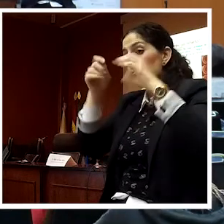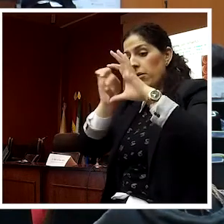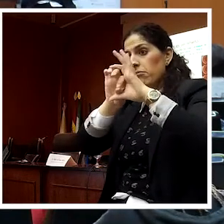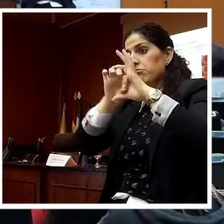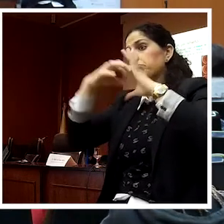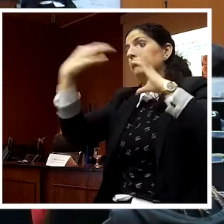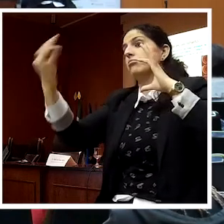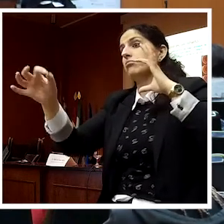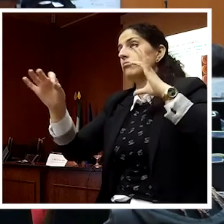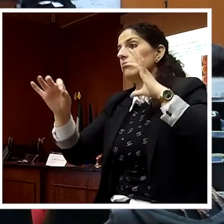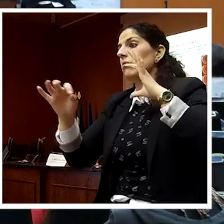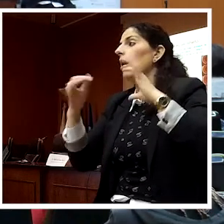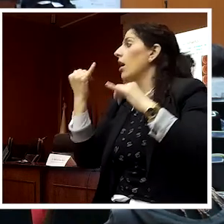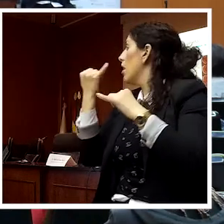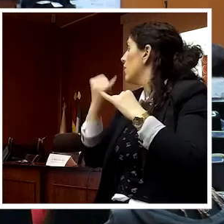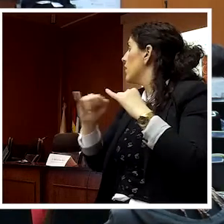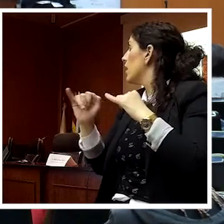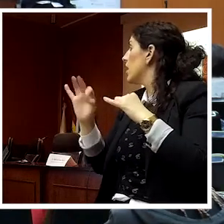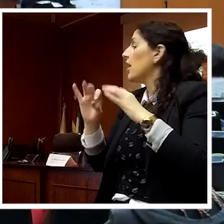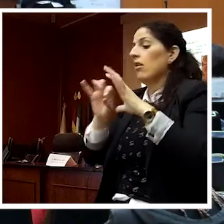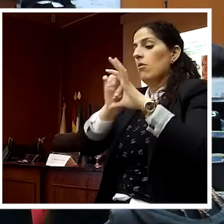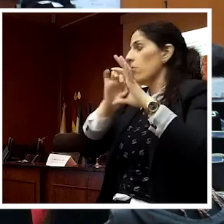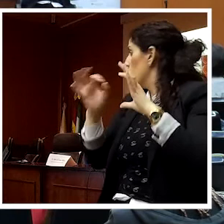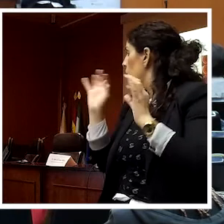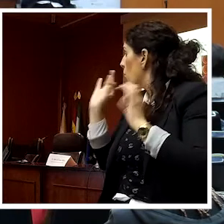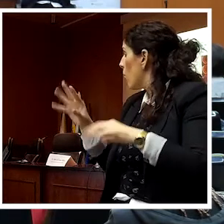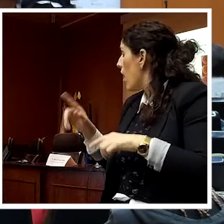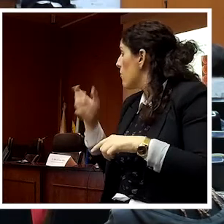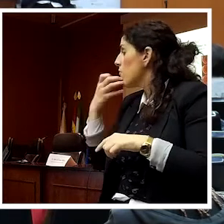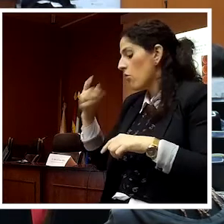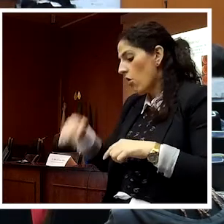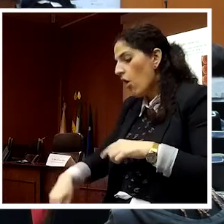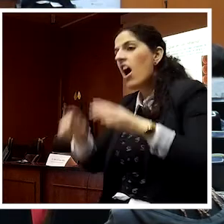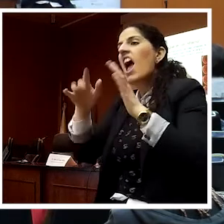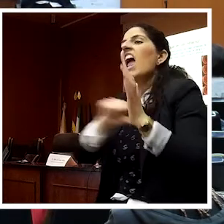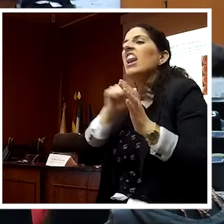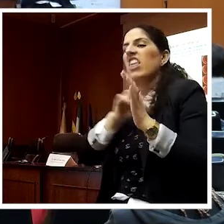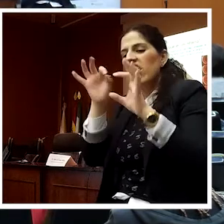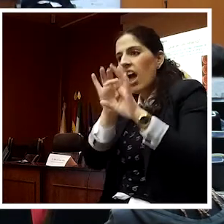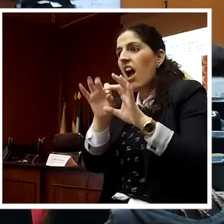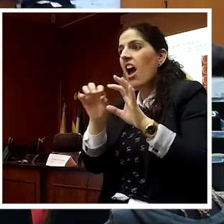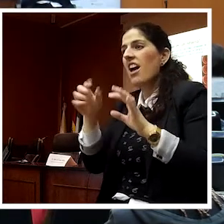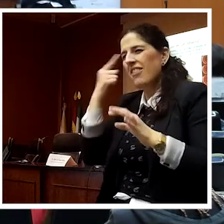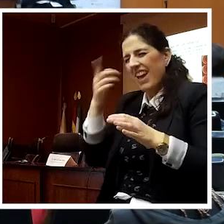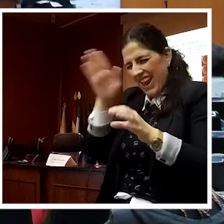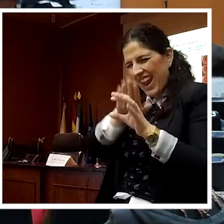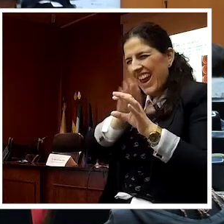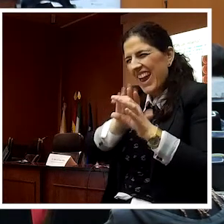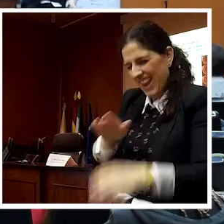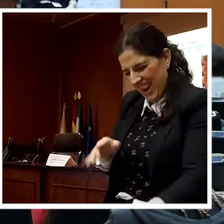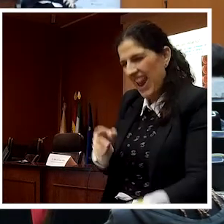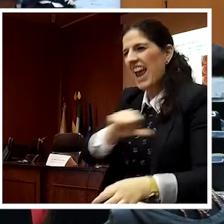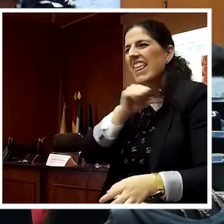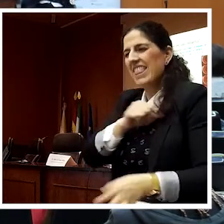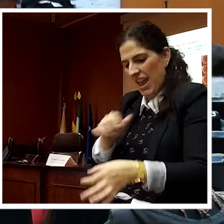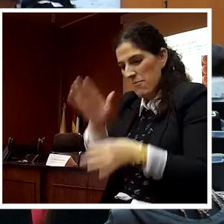rompe. Cuando se rompe, pues igual que cuando tienes un esollón, una heridita, se forma una costra, ¿no? Se van formando